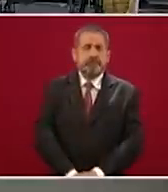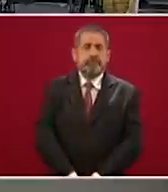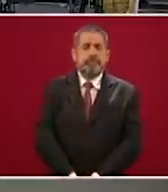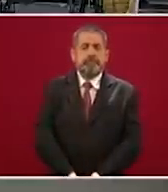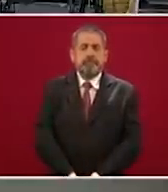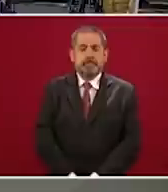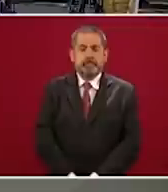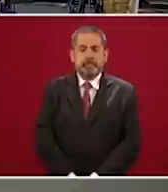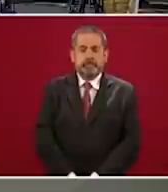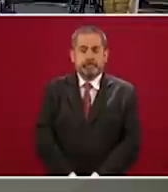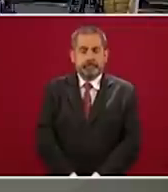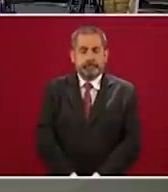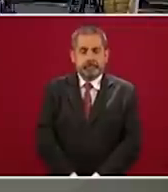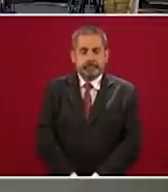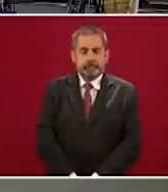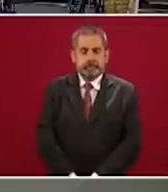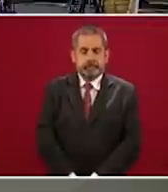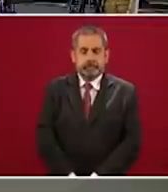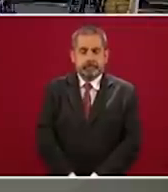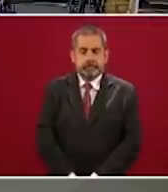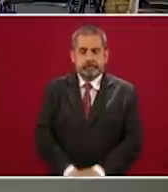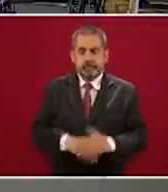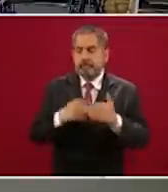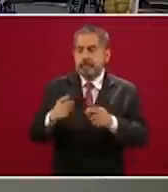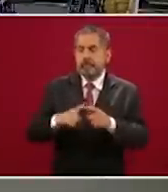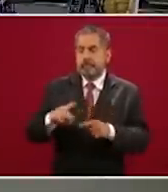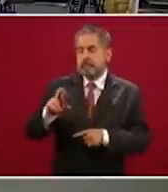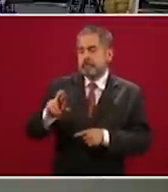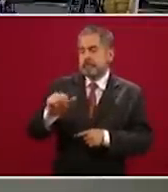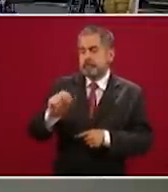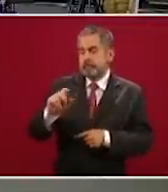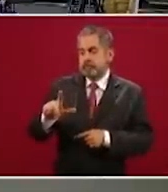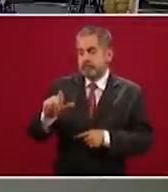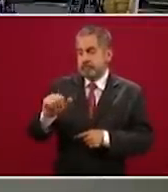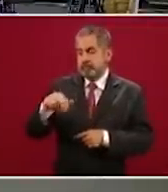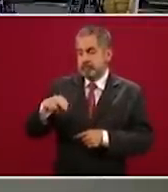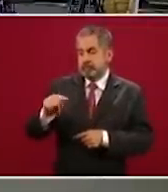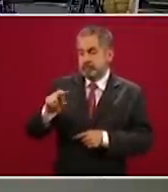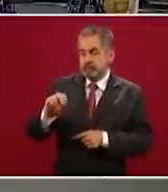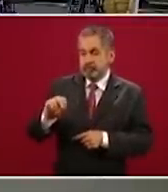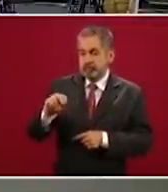2020. Bueno, vamos con Raúl Antonio Hernández.